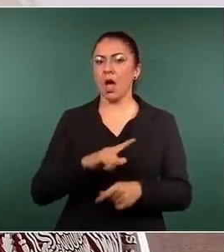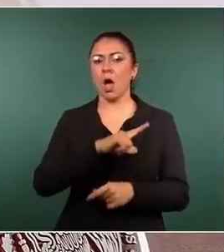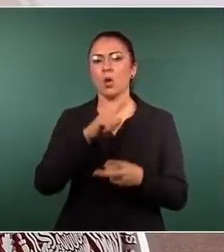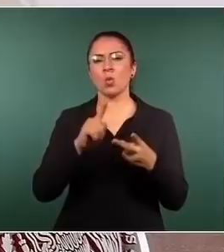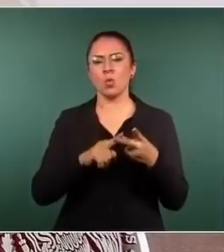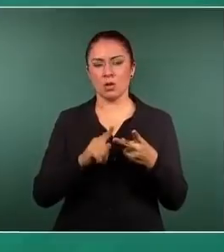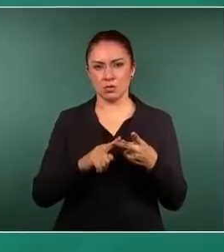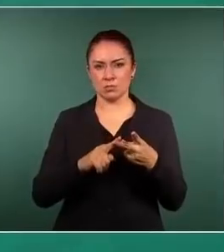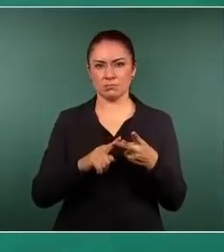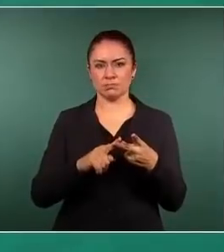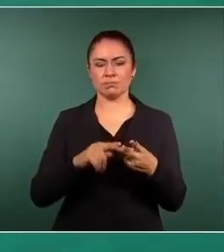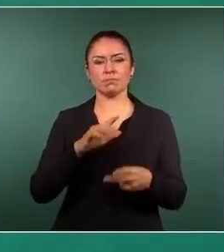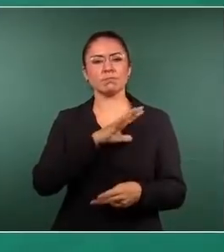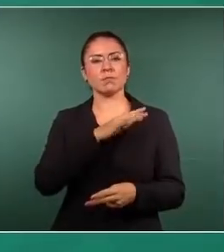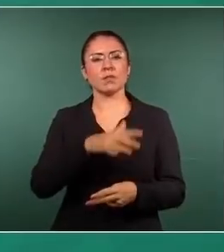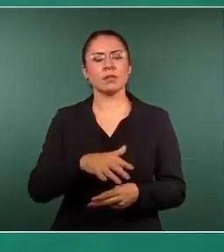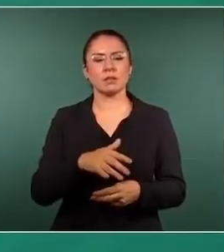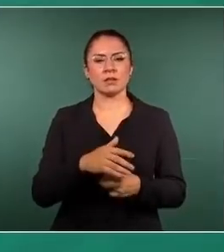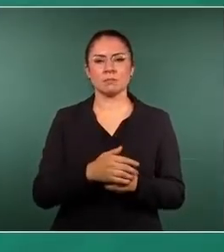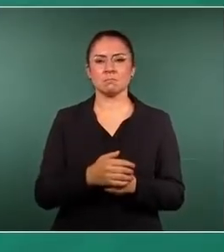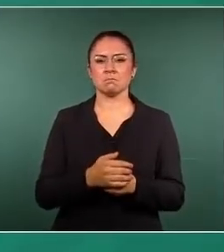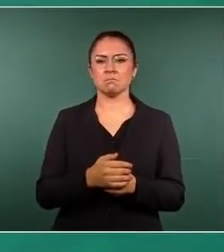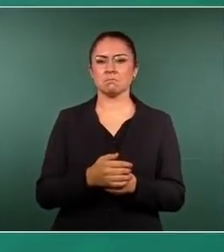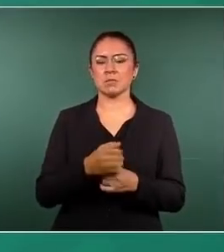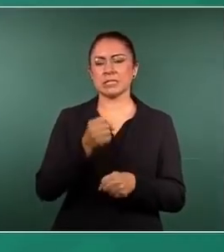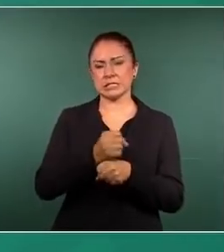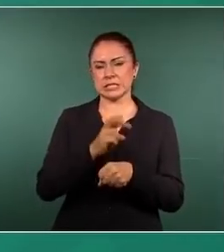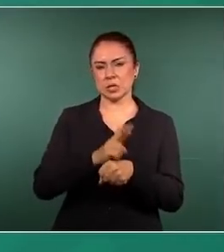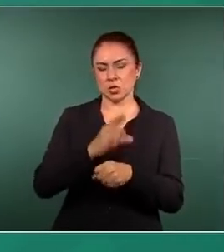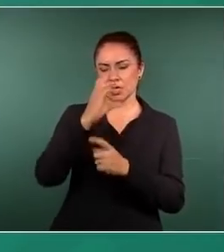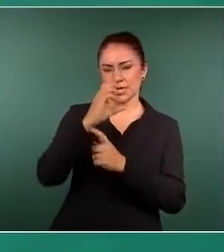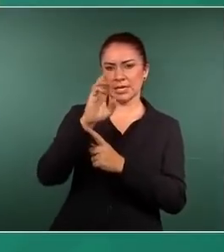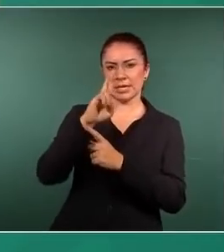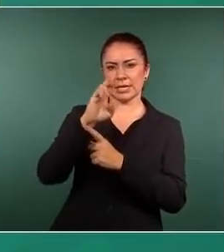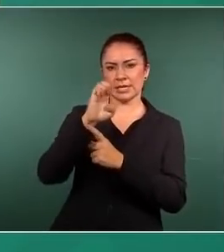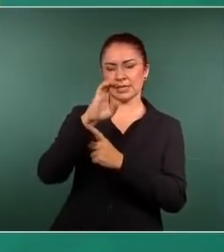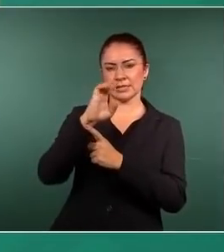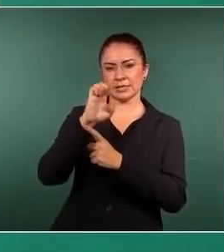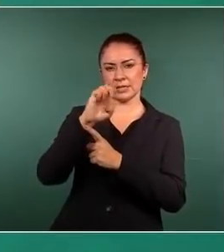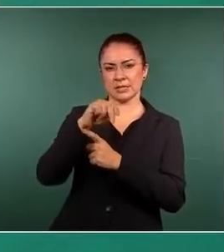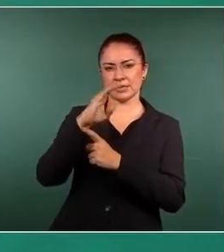real secretario les crescencio sandoval